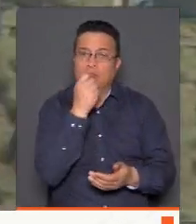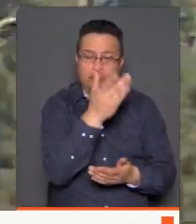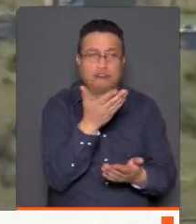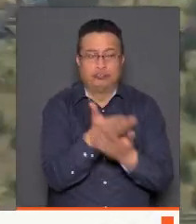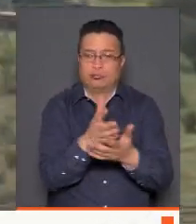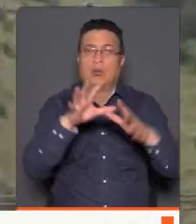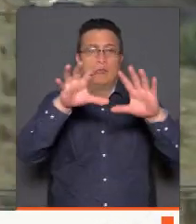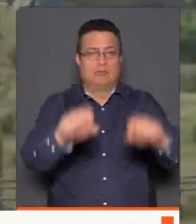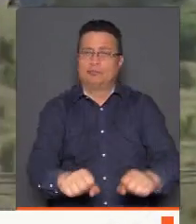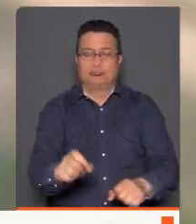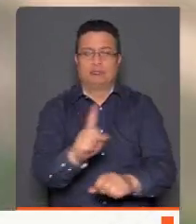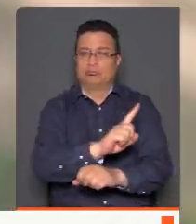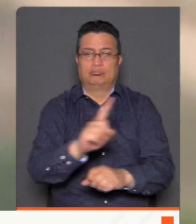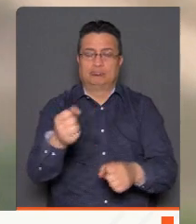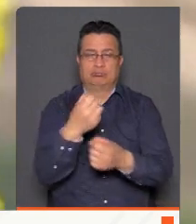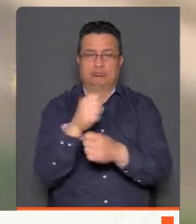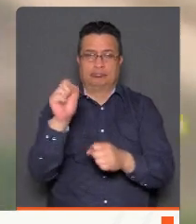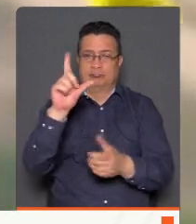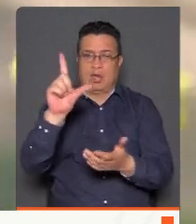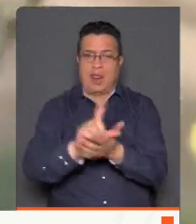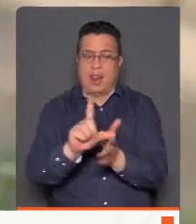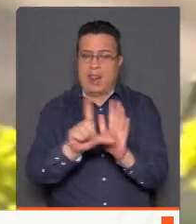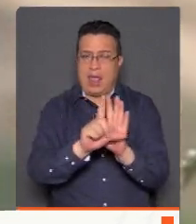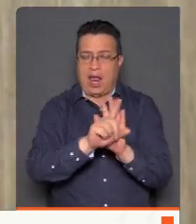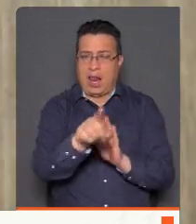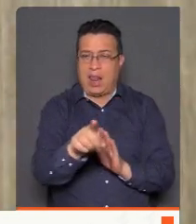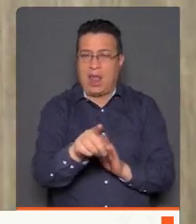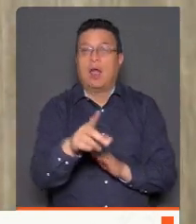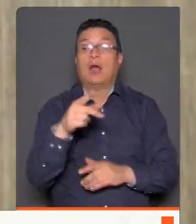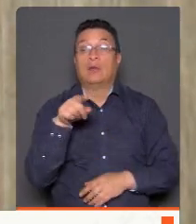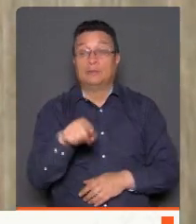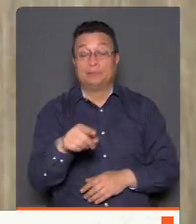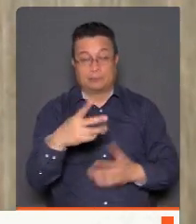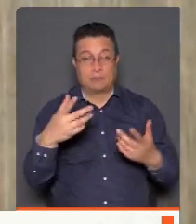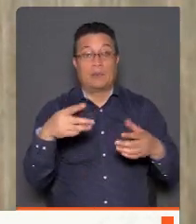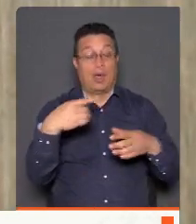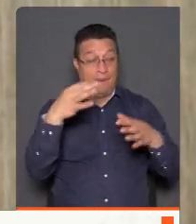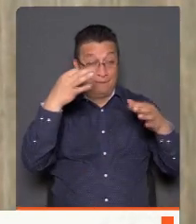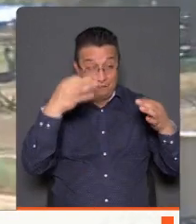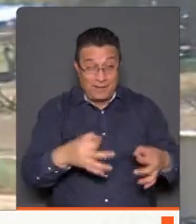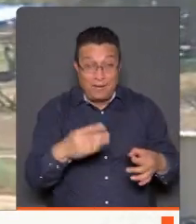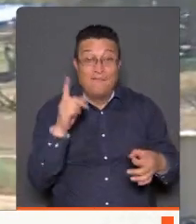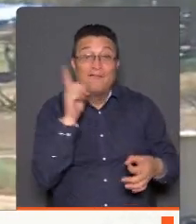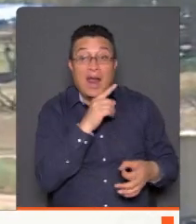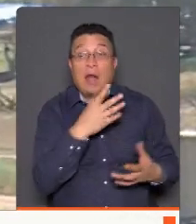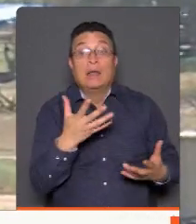usurpación presentada por el dueño del terreno. Final lejano aún para la historia de este caso y que tiene como